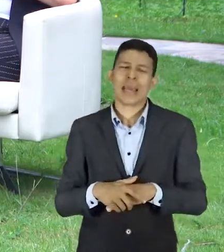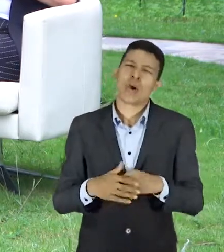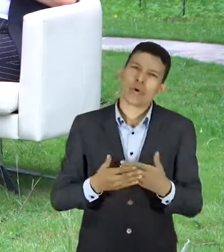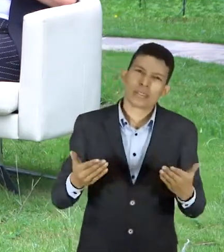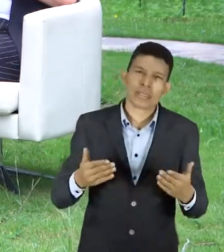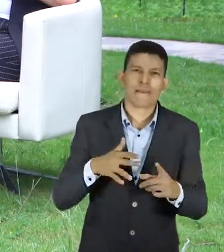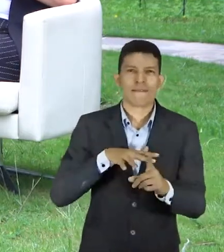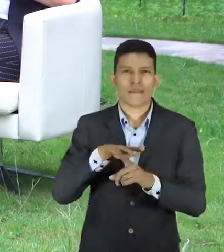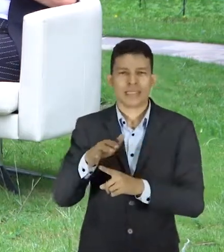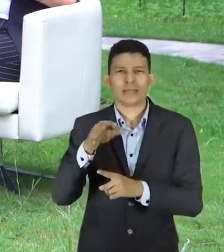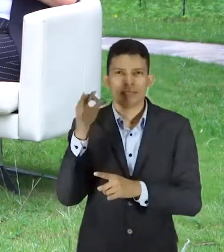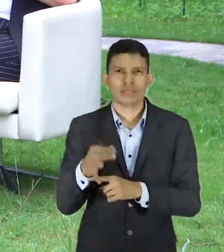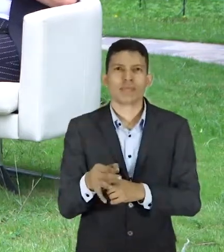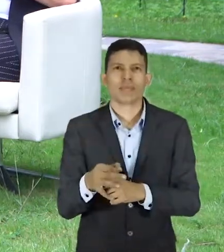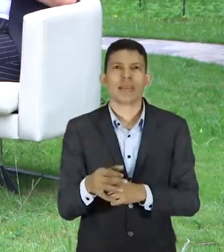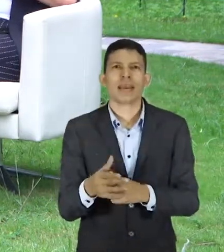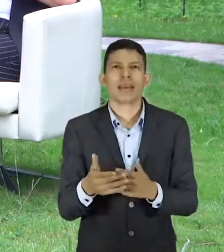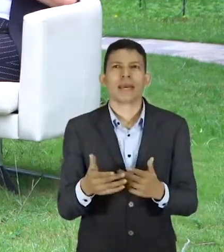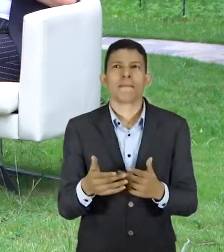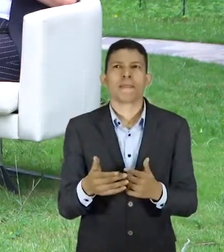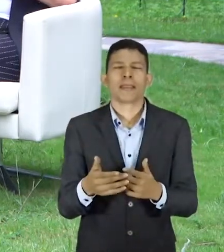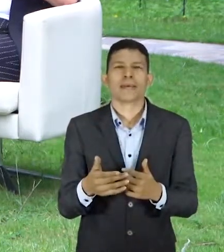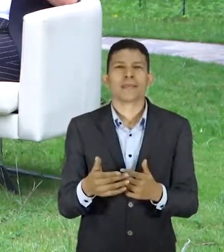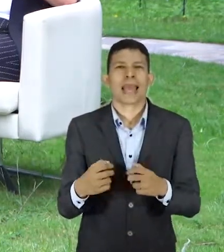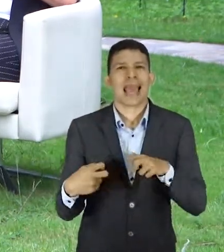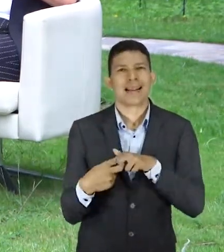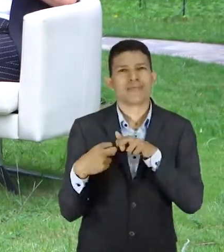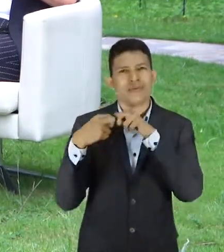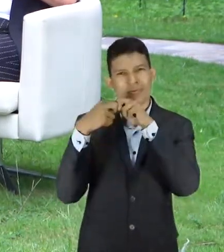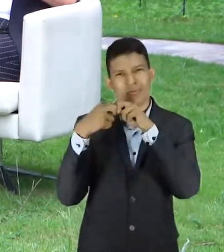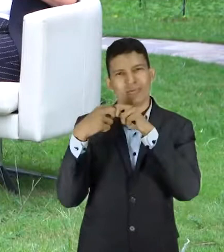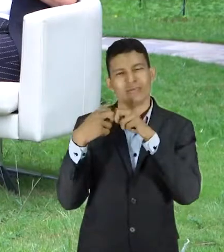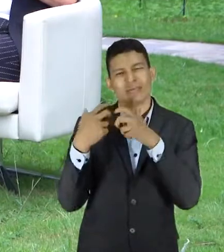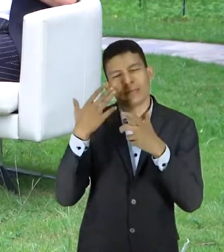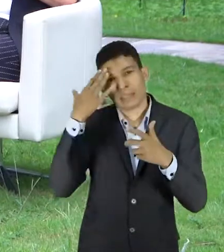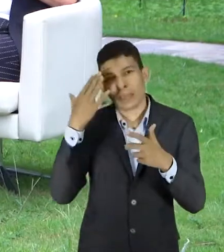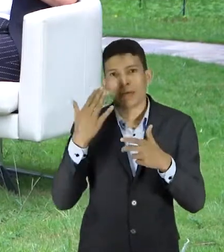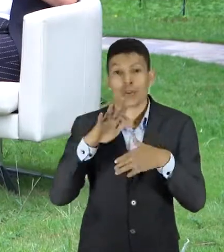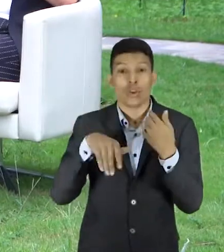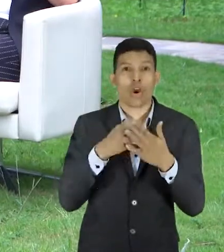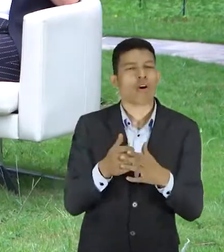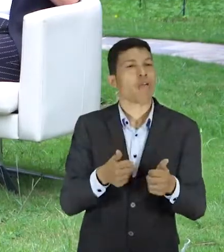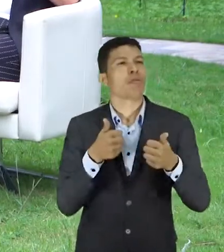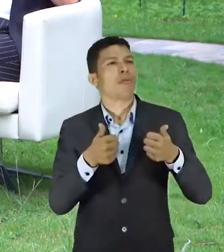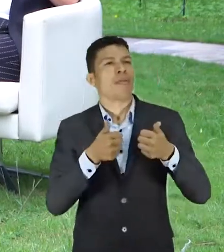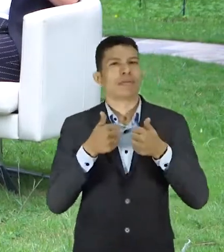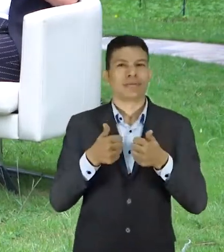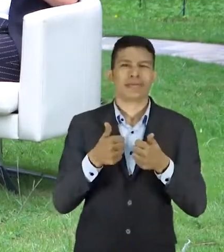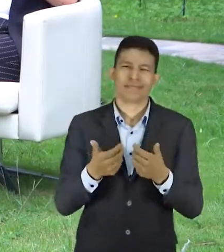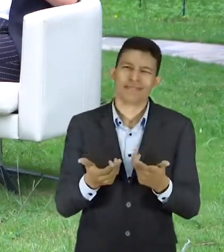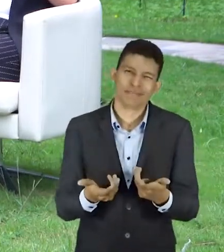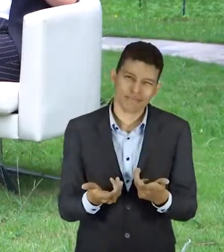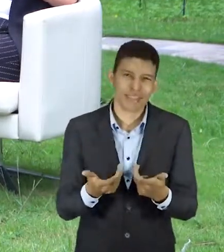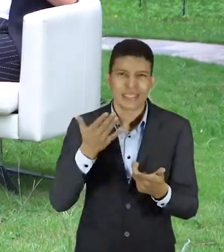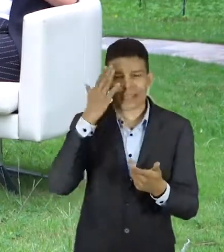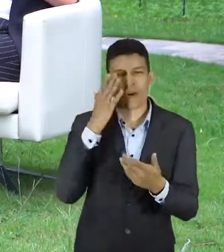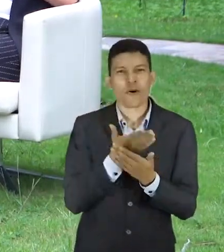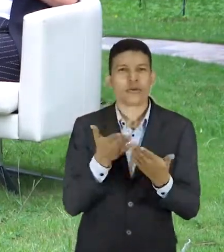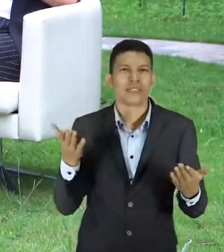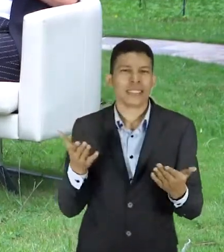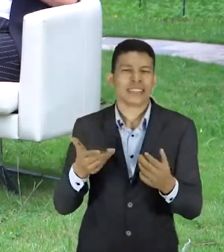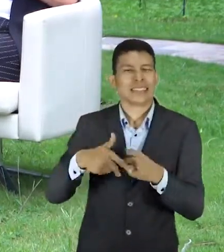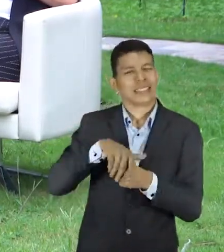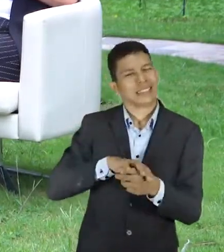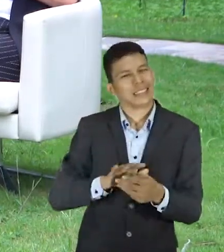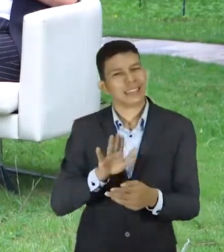que de pronto afecta es el estado de ánimo, ¿no? De uno, no todo es color de rosa, obviamente uno se enfrenta